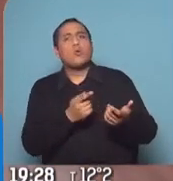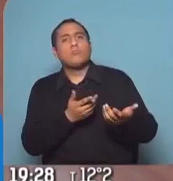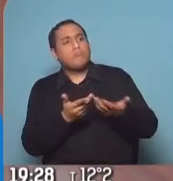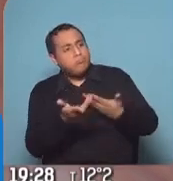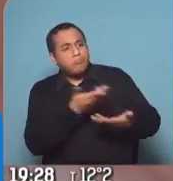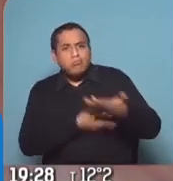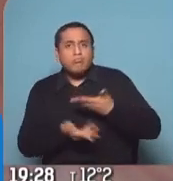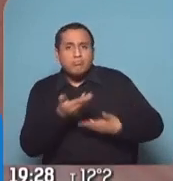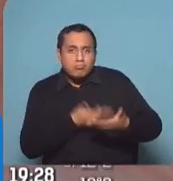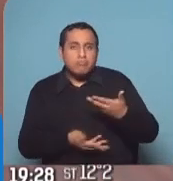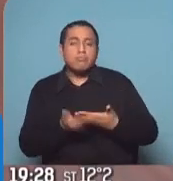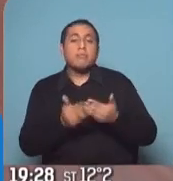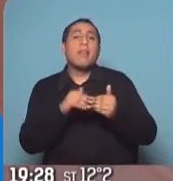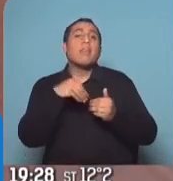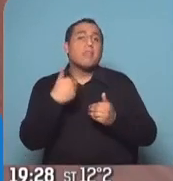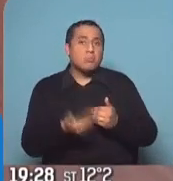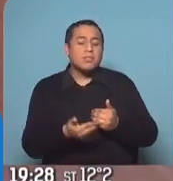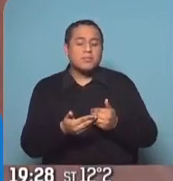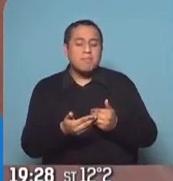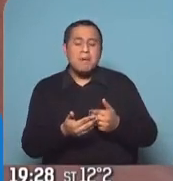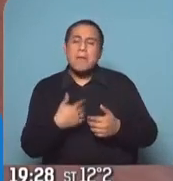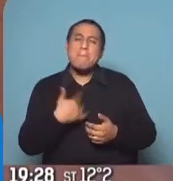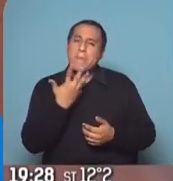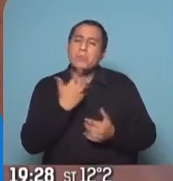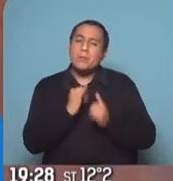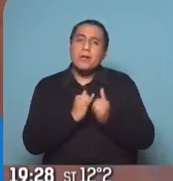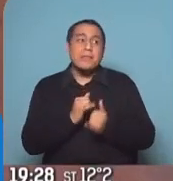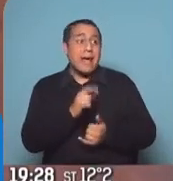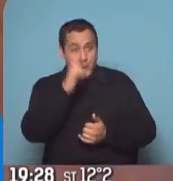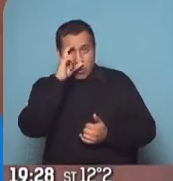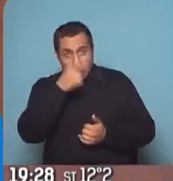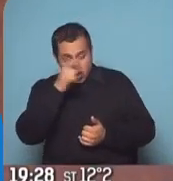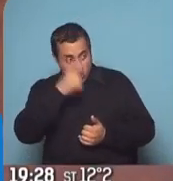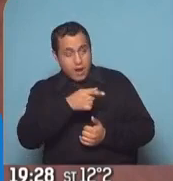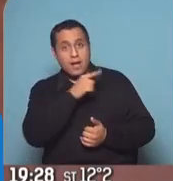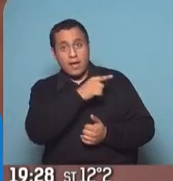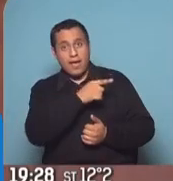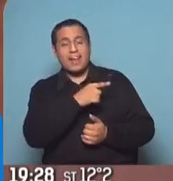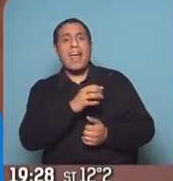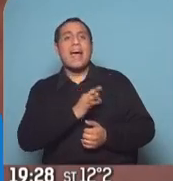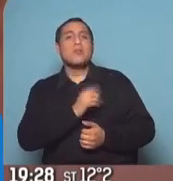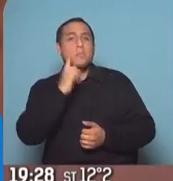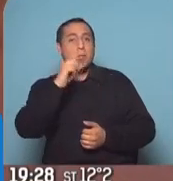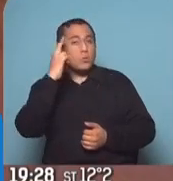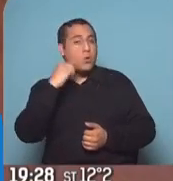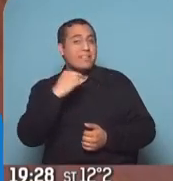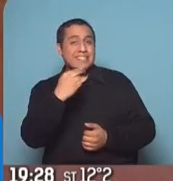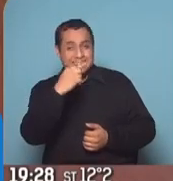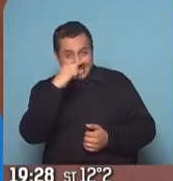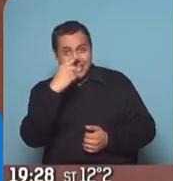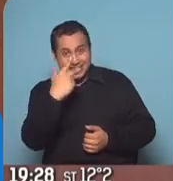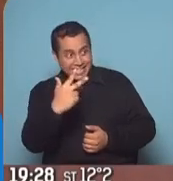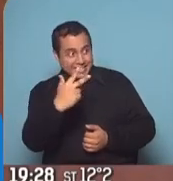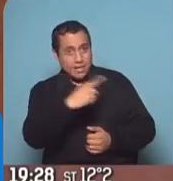Después, quiero destacar algo, cuando Fernando de la Rúa se presentó en el 73, sí,